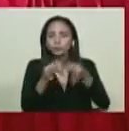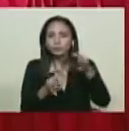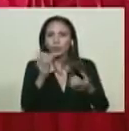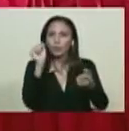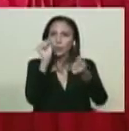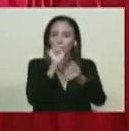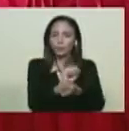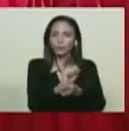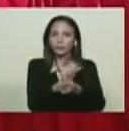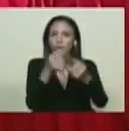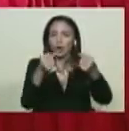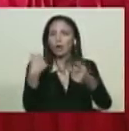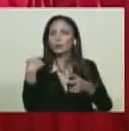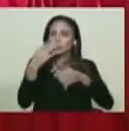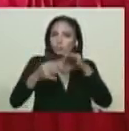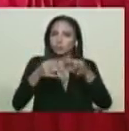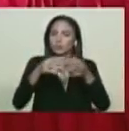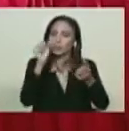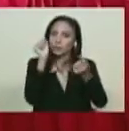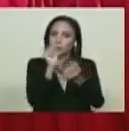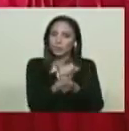de la denuncia que yo le hice.